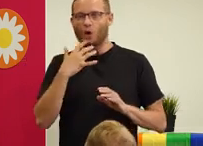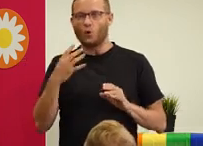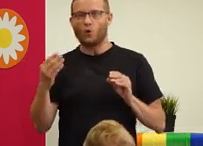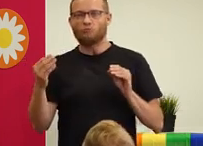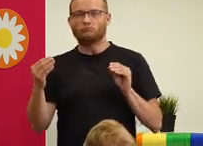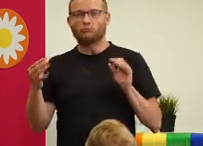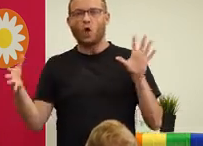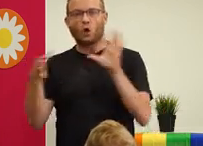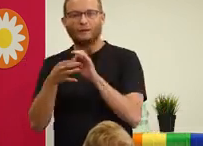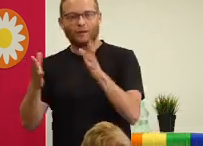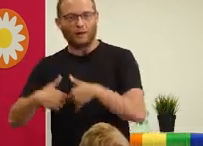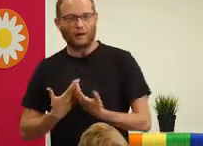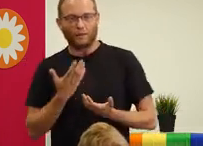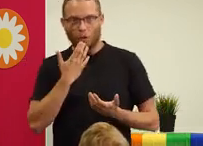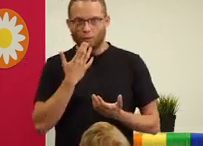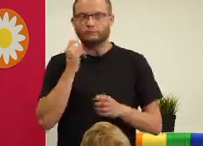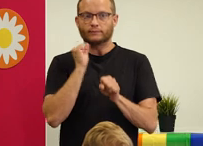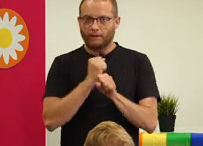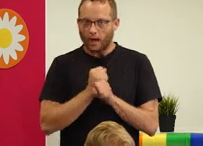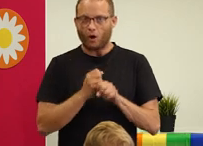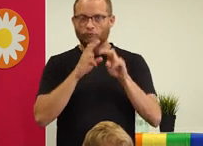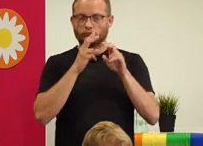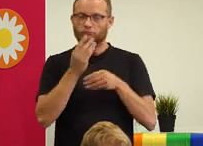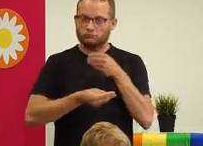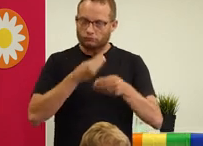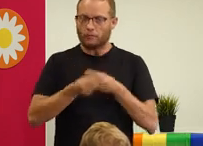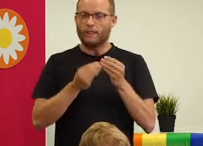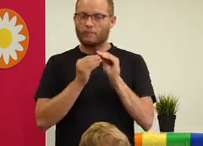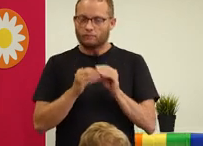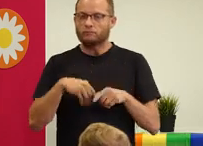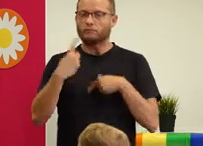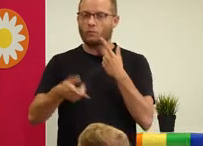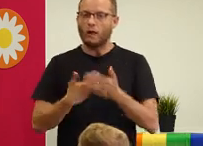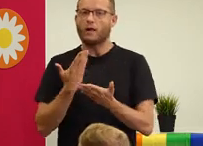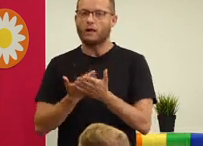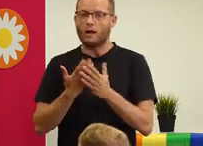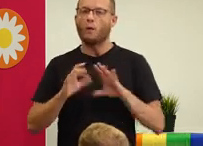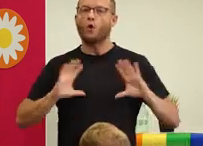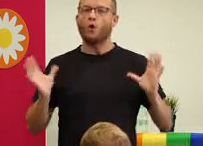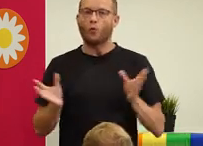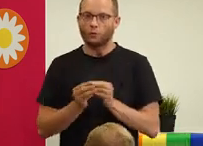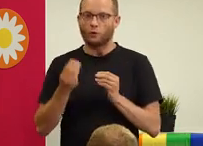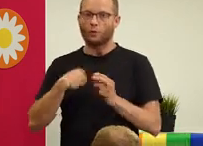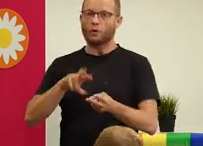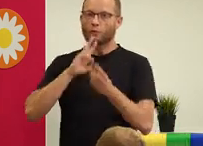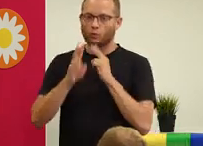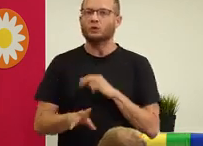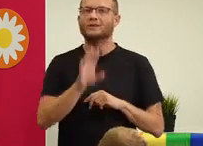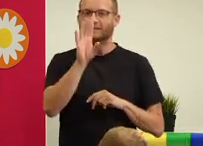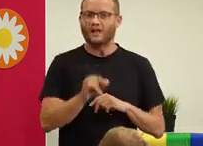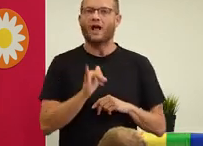incompatible. Pero después de mucho trabajo y después de mucho hacer... La conclusión, respondiendo a la pregunta, es que